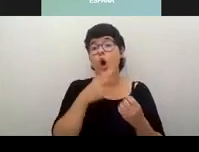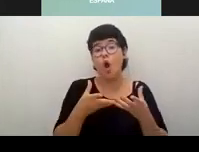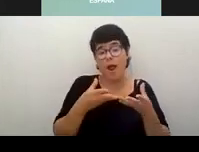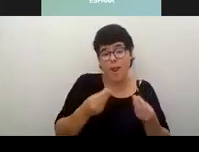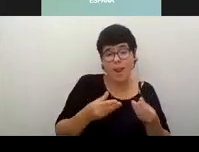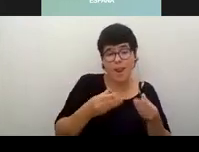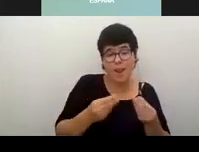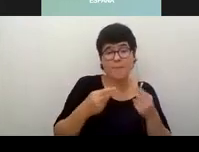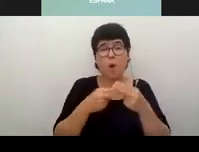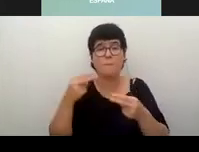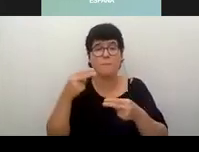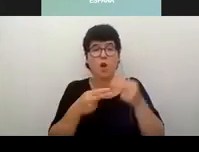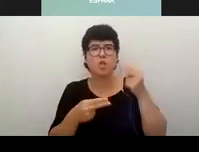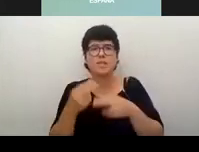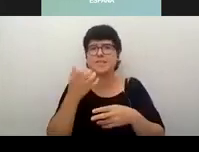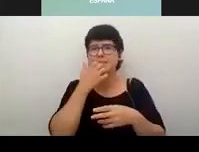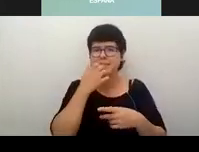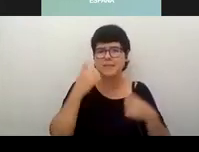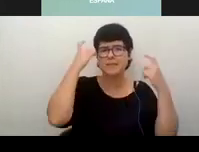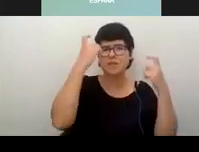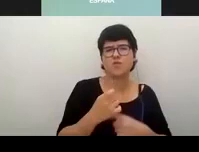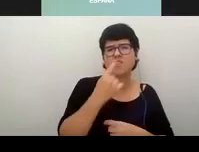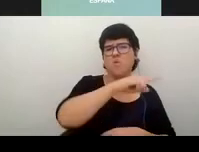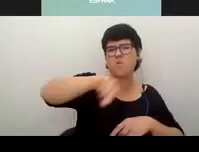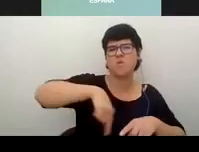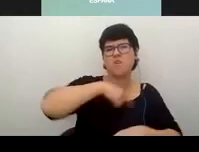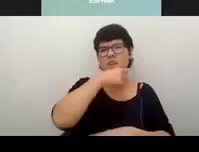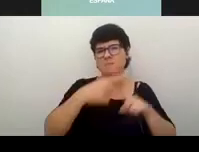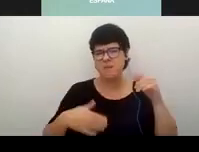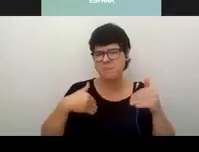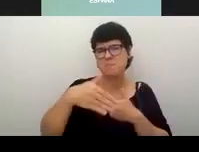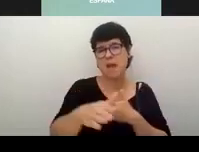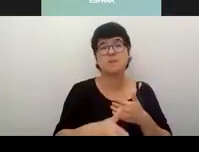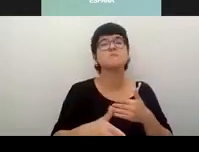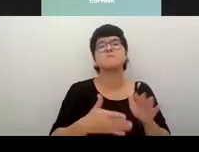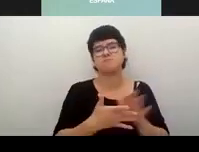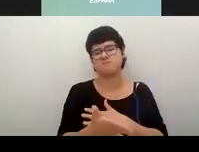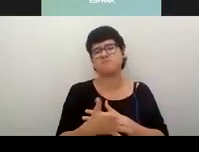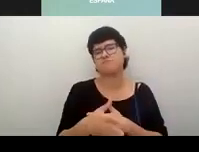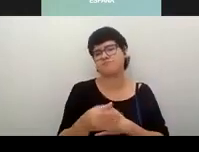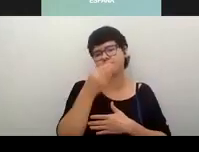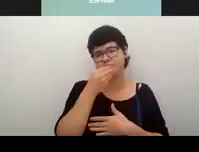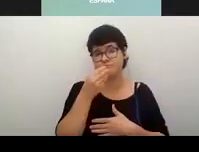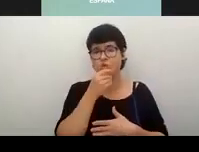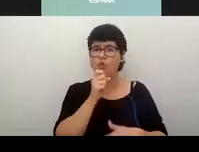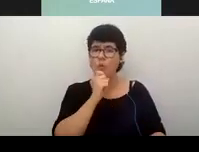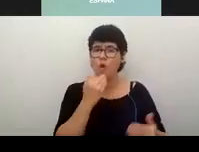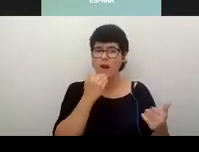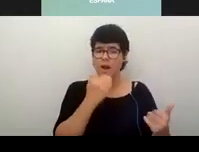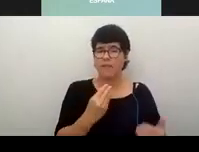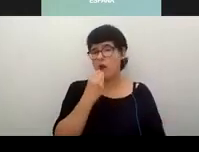hora y media o así, pues lípidos y proteínas que van a entrar a través de alimentación fundamentalmente para hacer